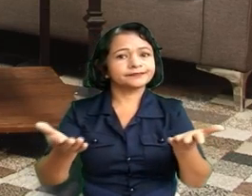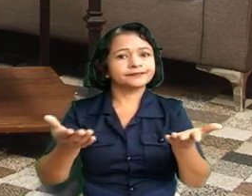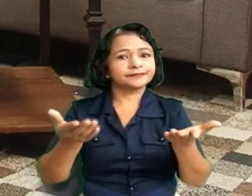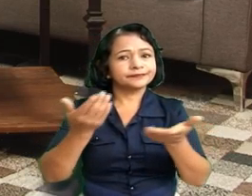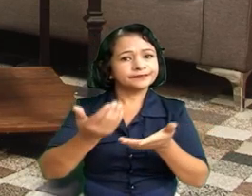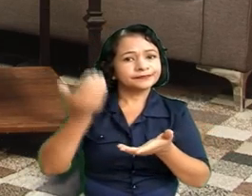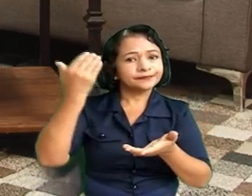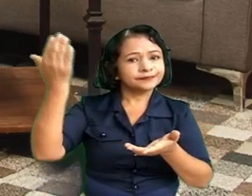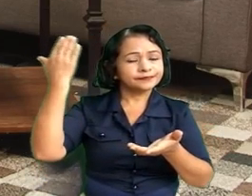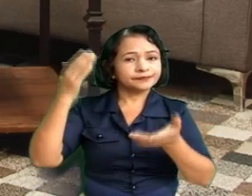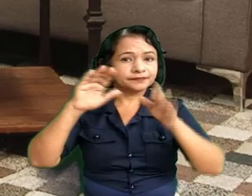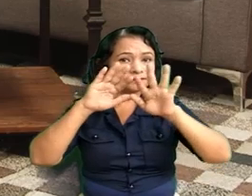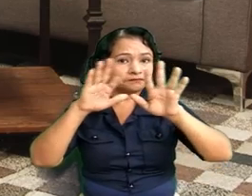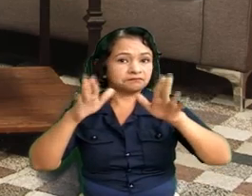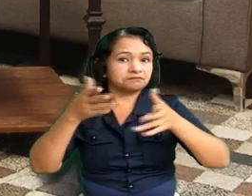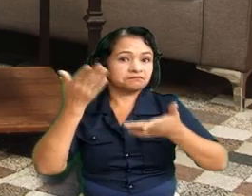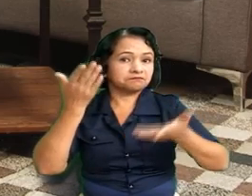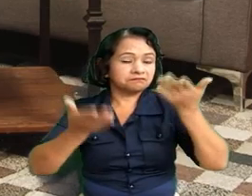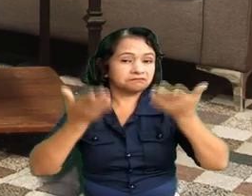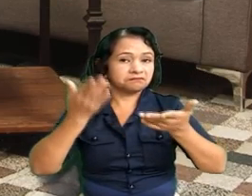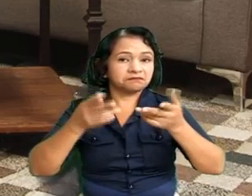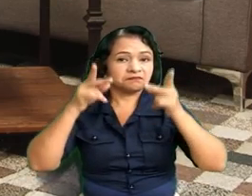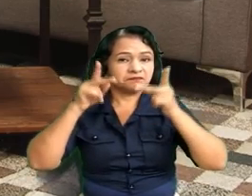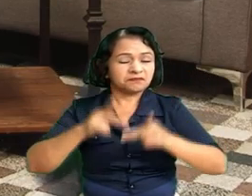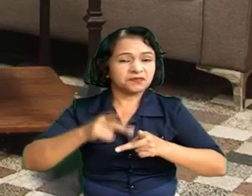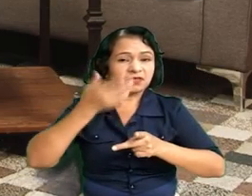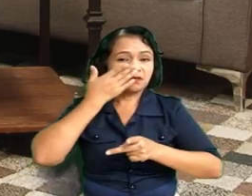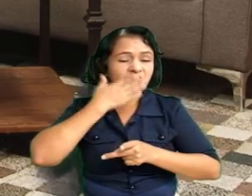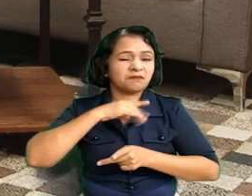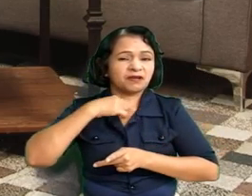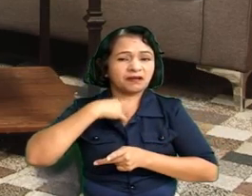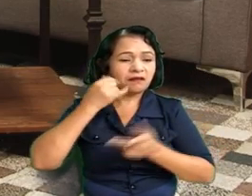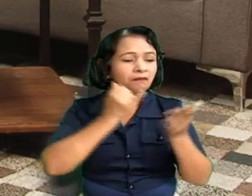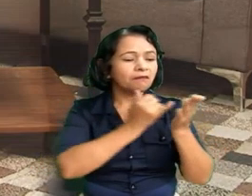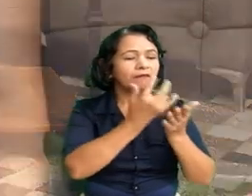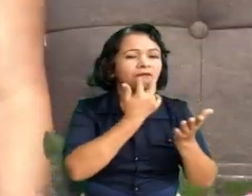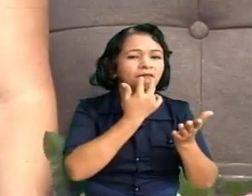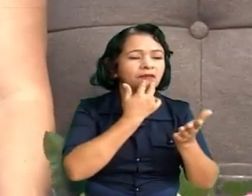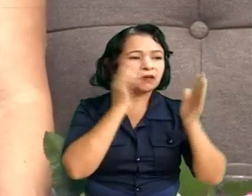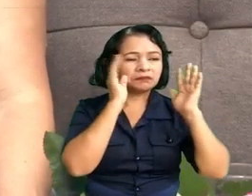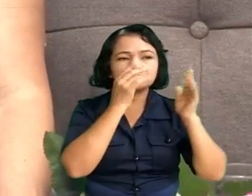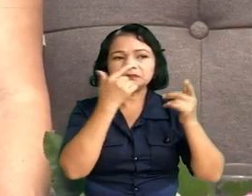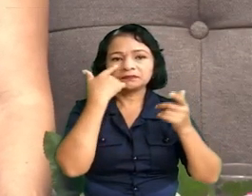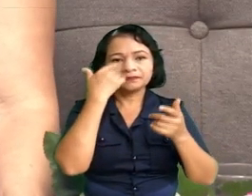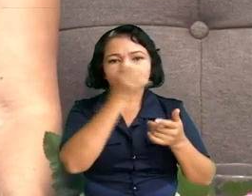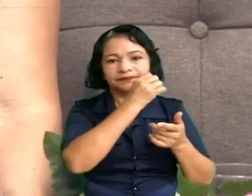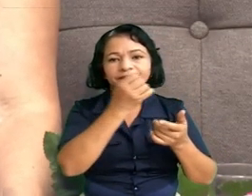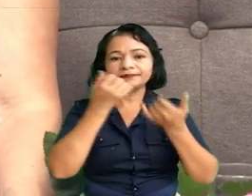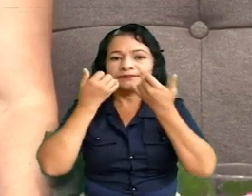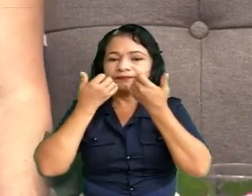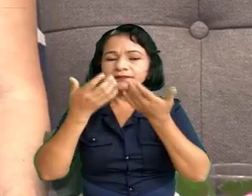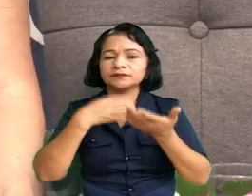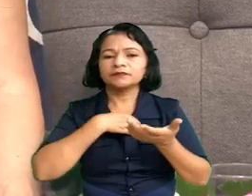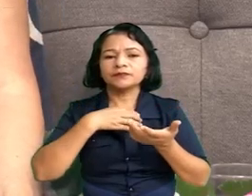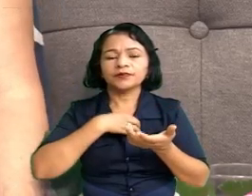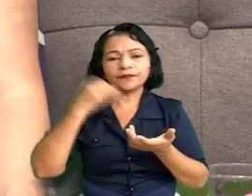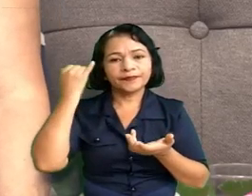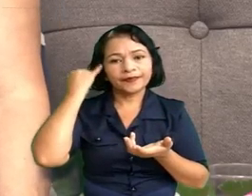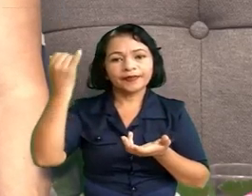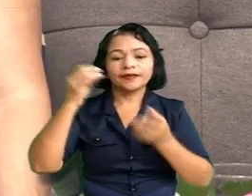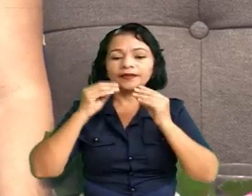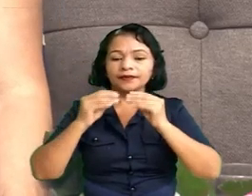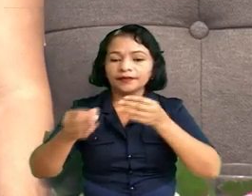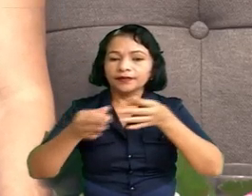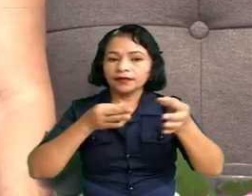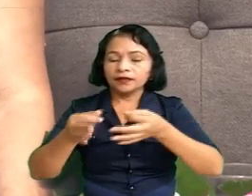historia a ella son personas que no investigaron y que no conocieron, y que acomodan la historia a sus propios intereses.